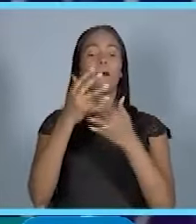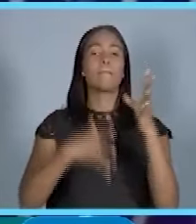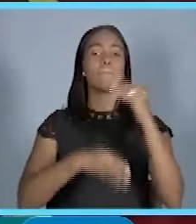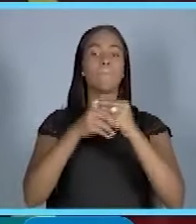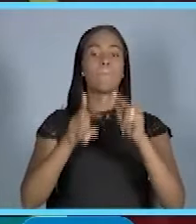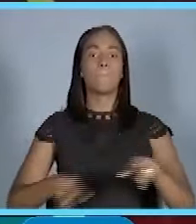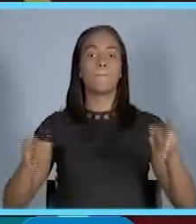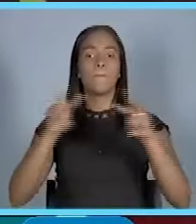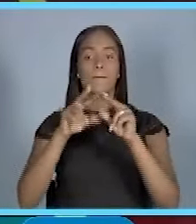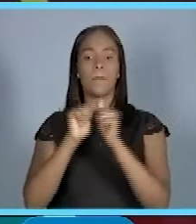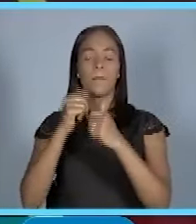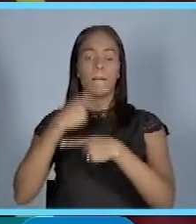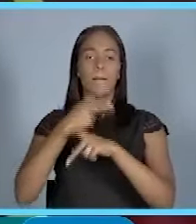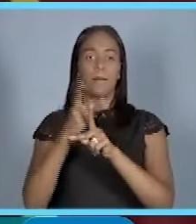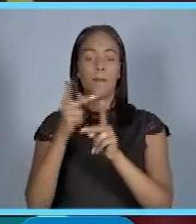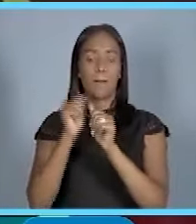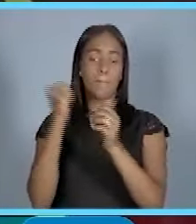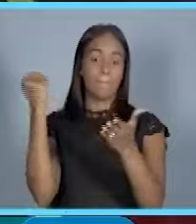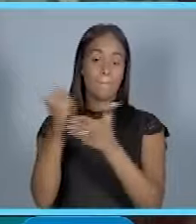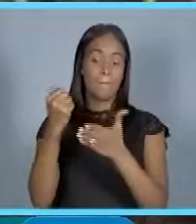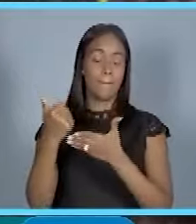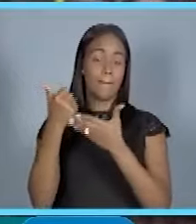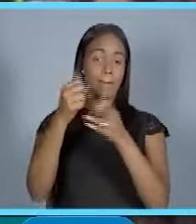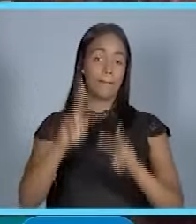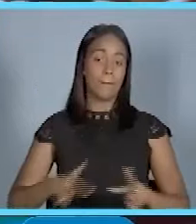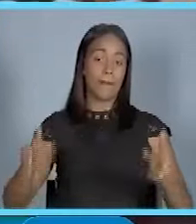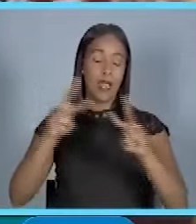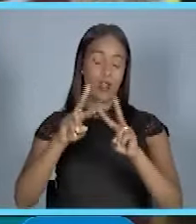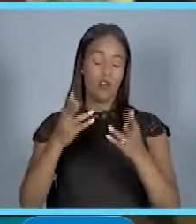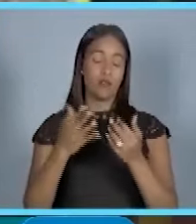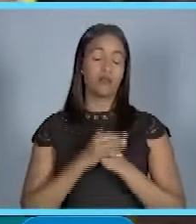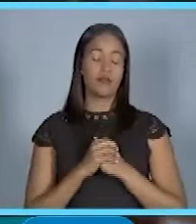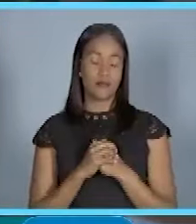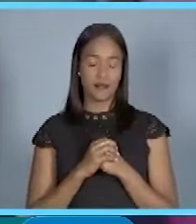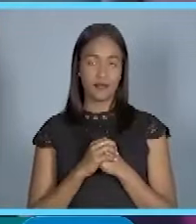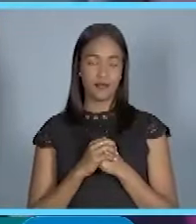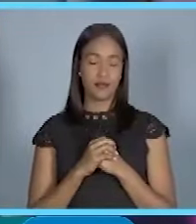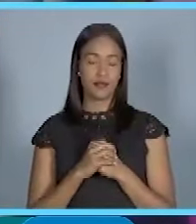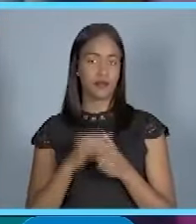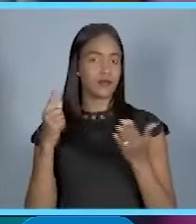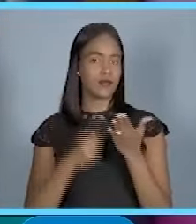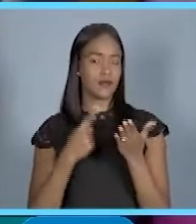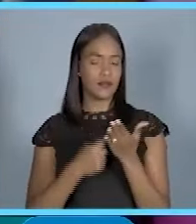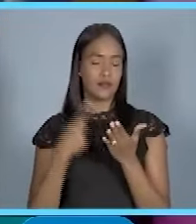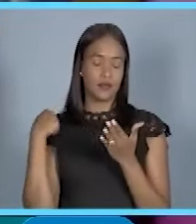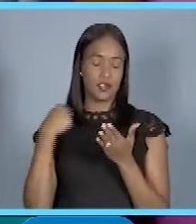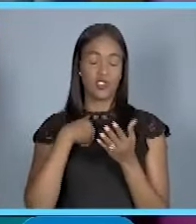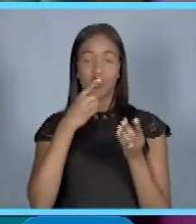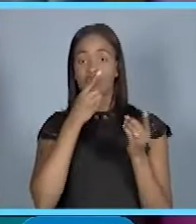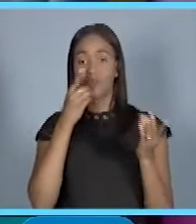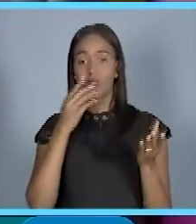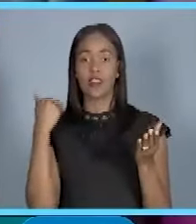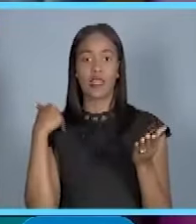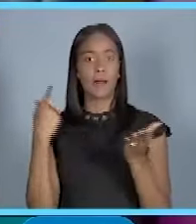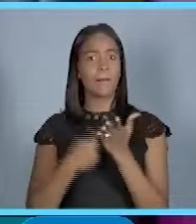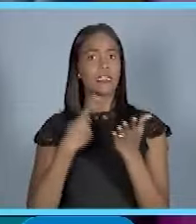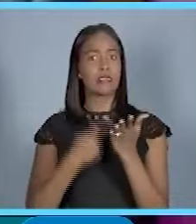agregado con los productos con un sello que agrega valor intangible. A veces nosotros como dominicanos pasamos muchas veces